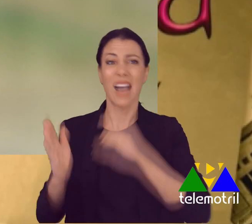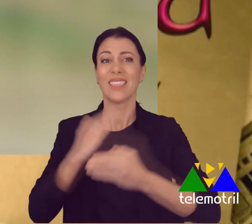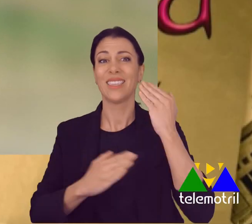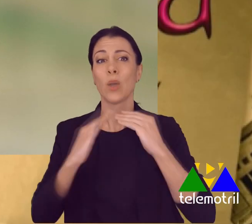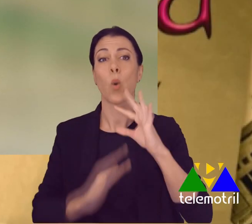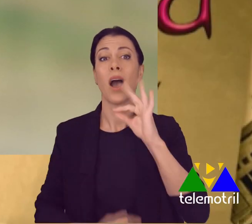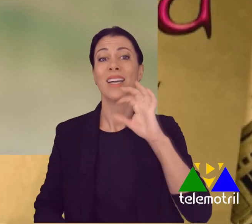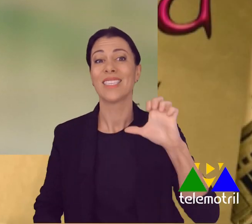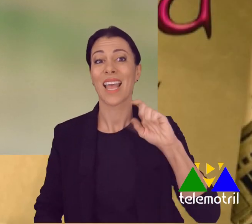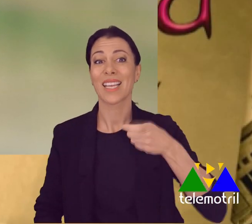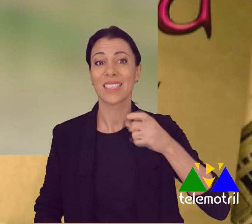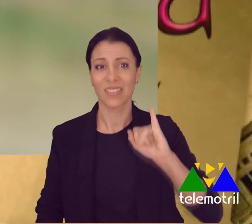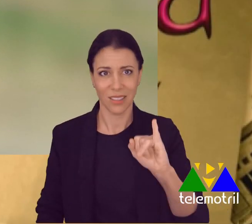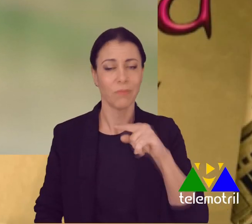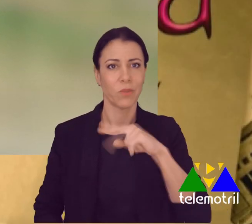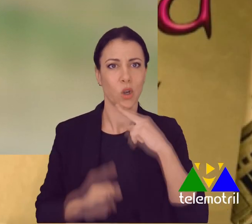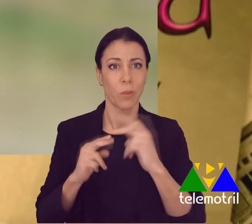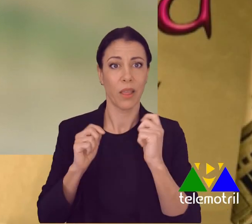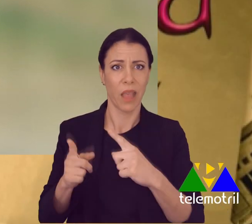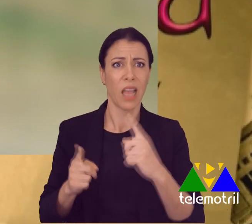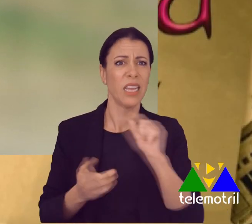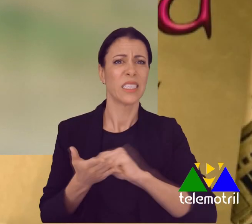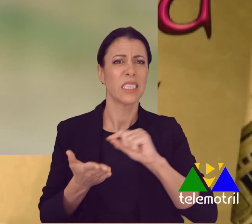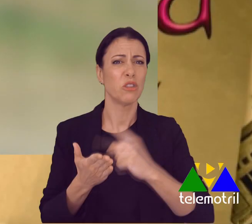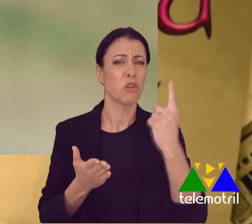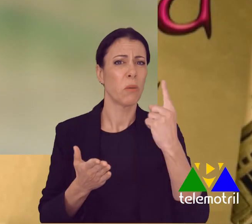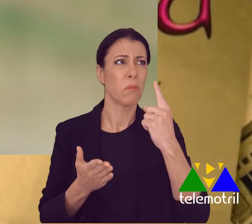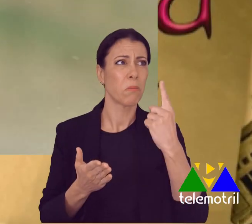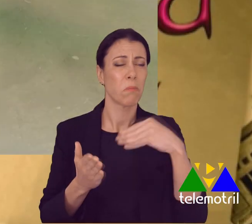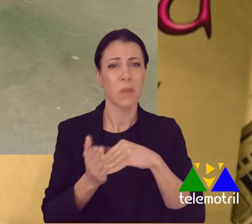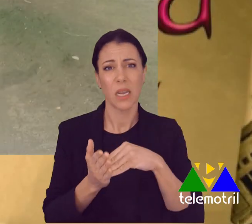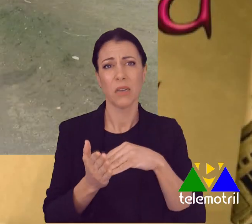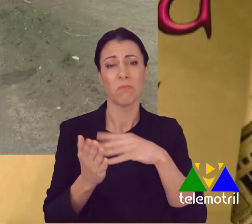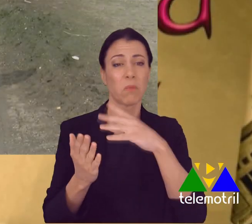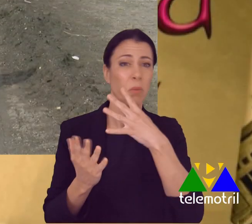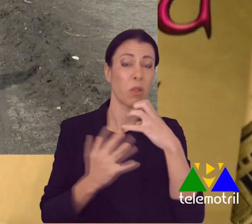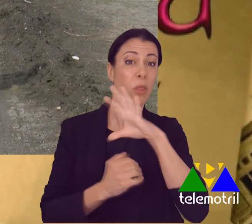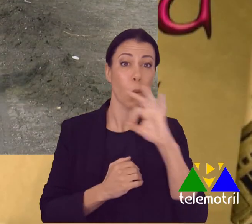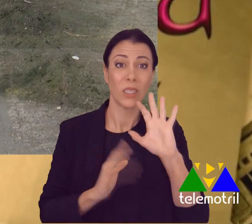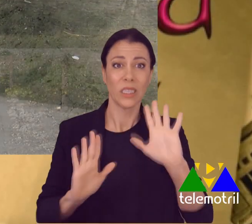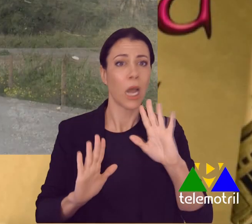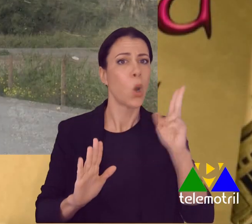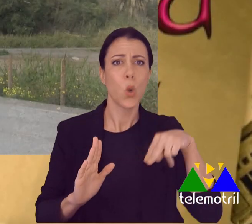publicado, escrito en 1650, no llegó nunca a publicarse,